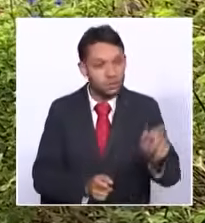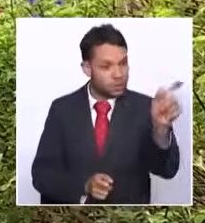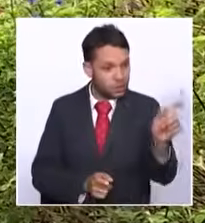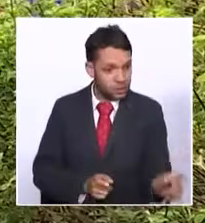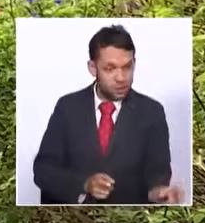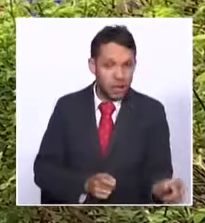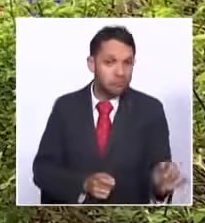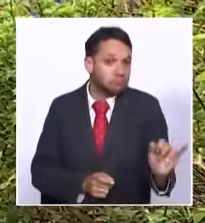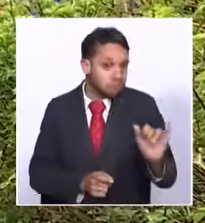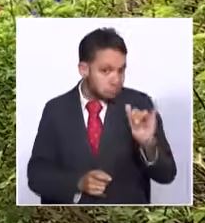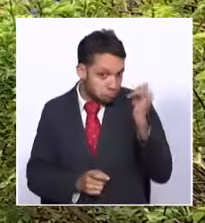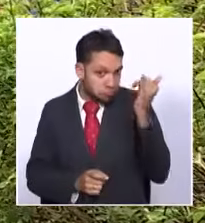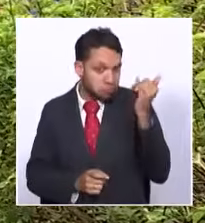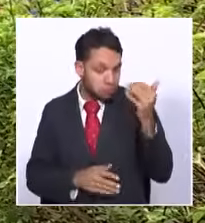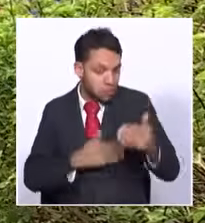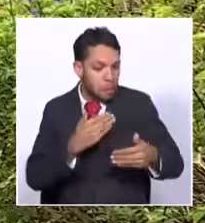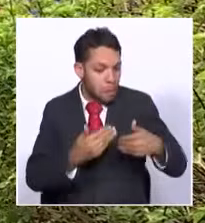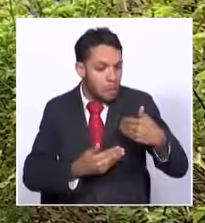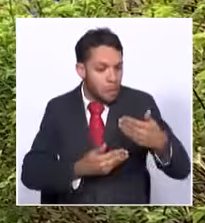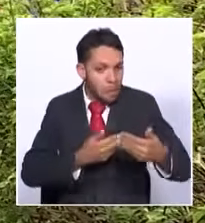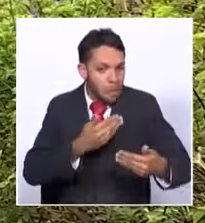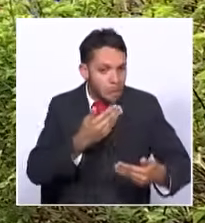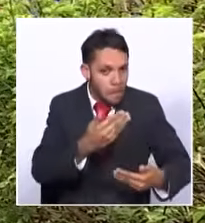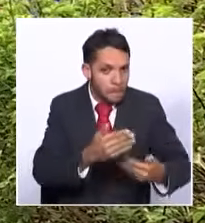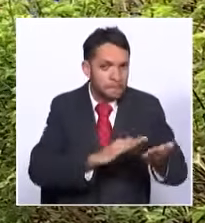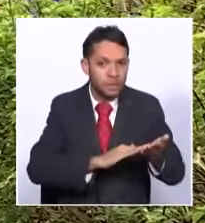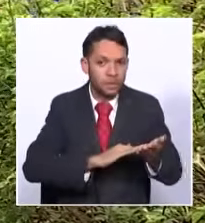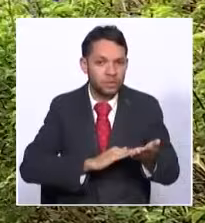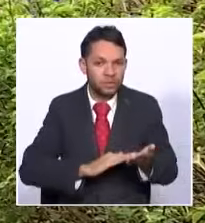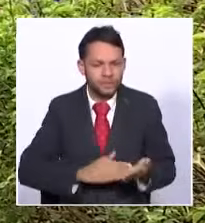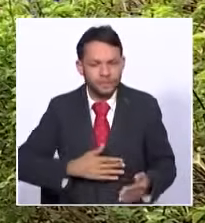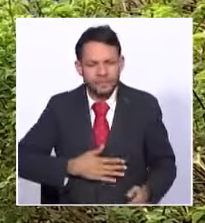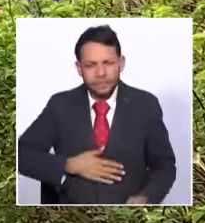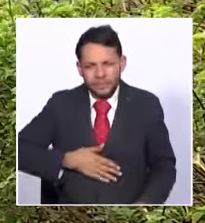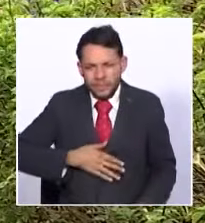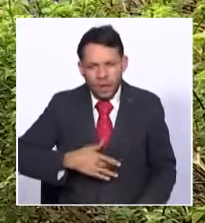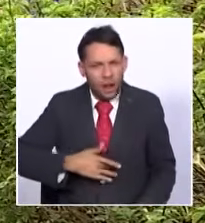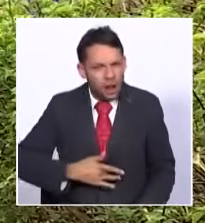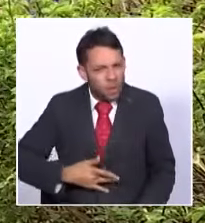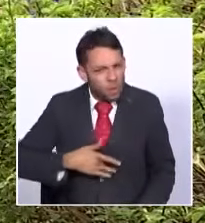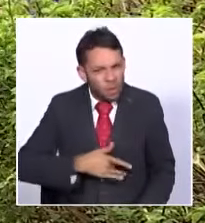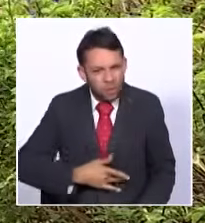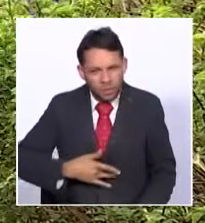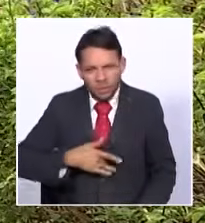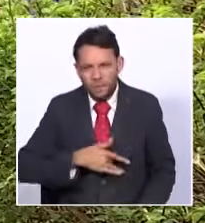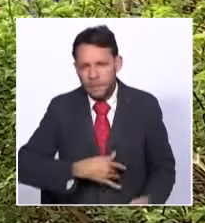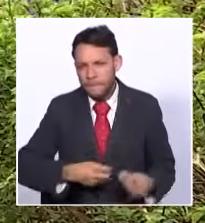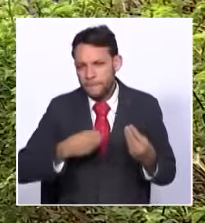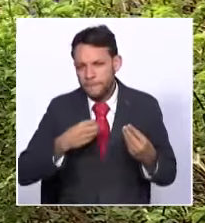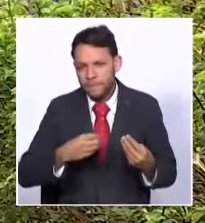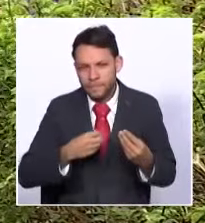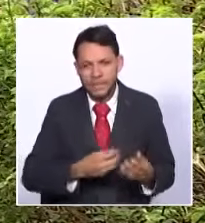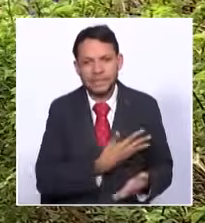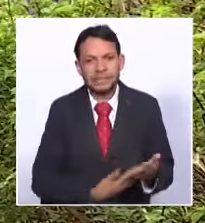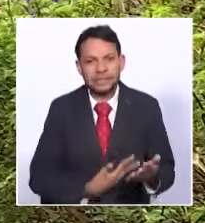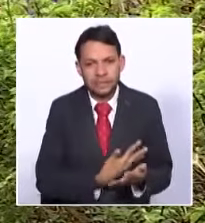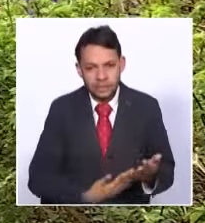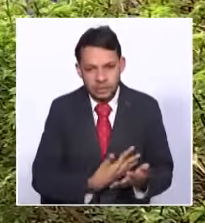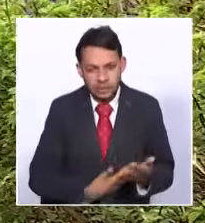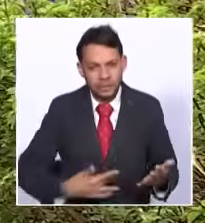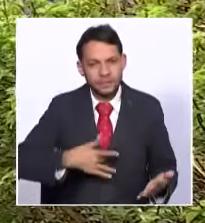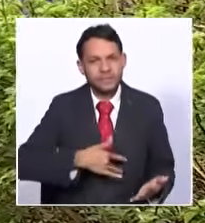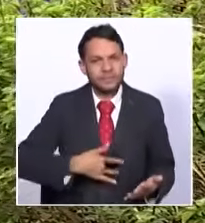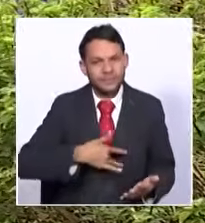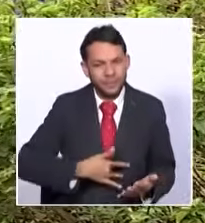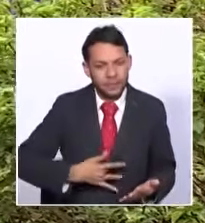sí, posiblemente empieza a mejorar del dolor, con unas gastritis, con unos sangrados digestivos, con unos problemas